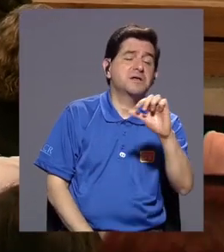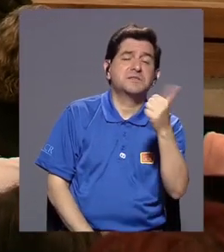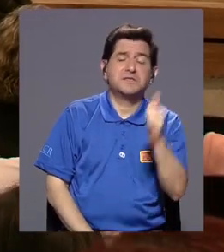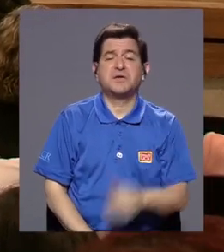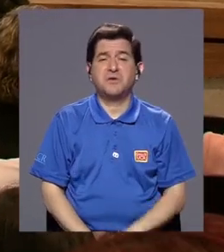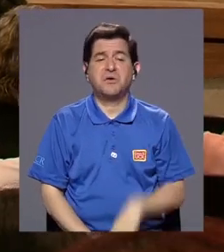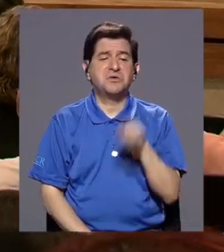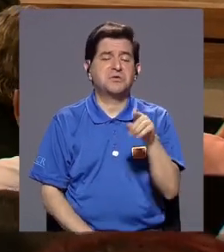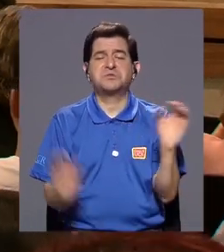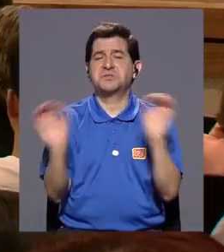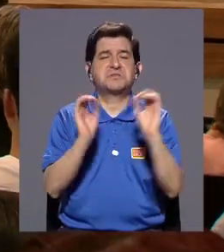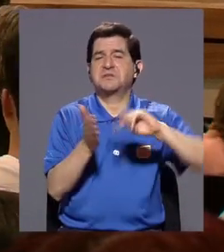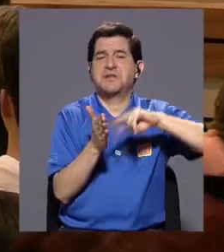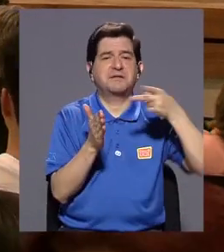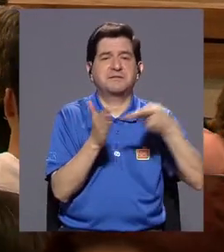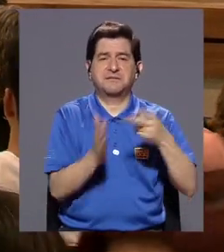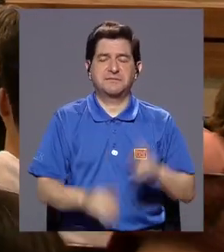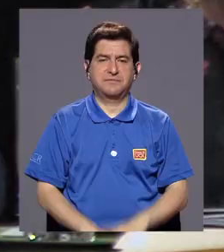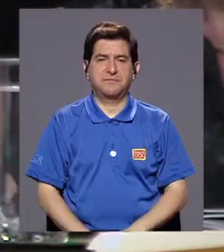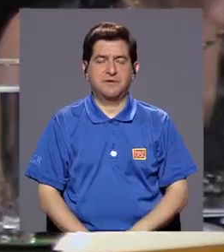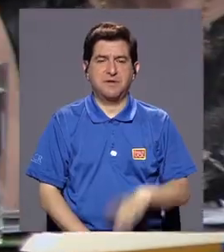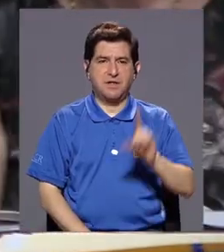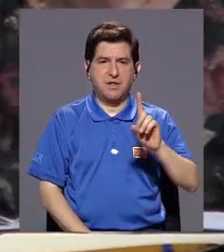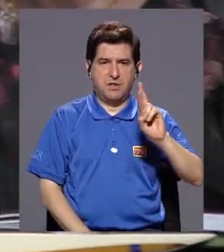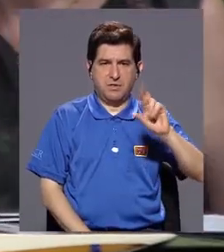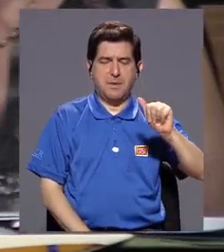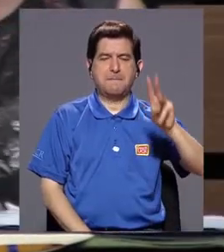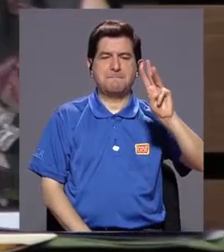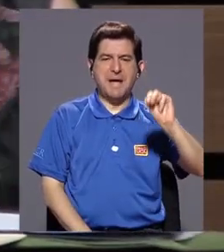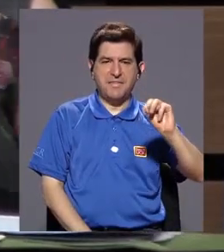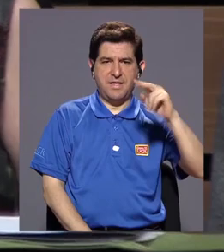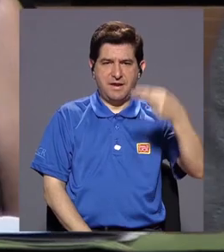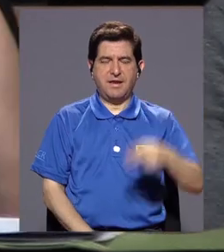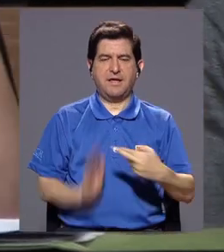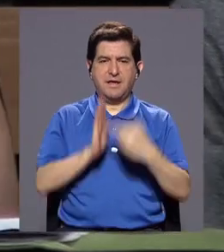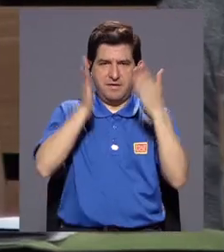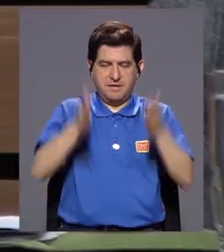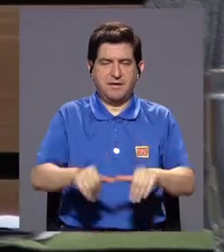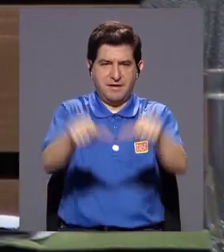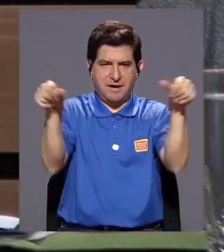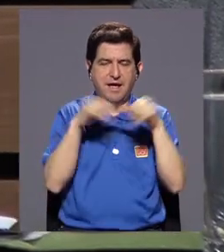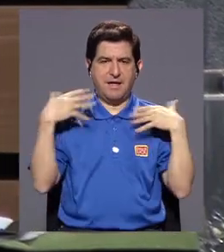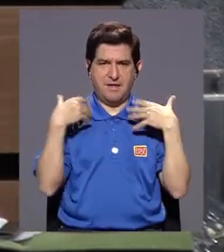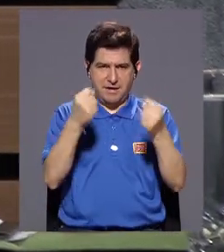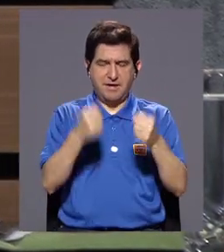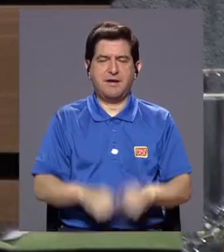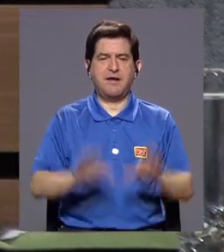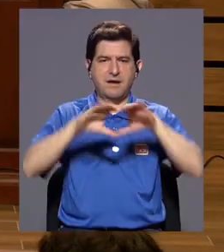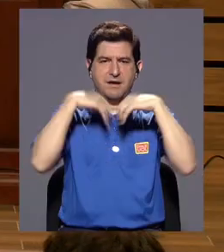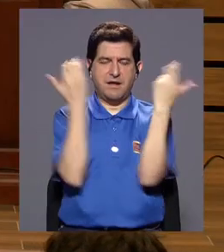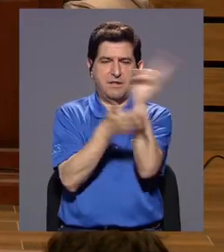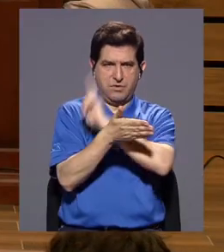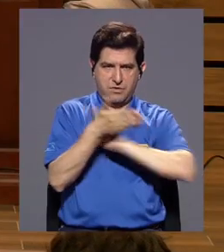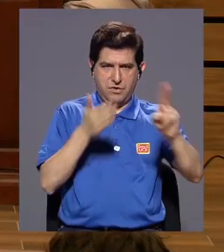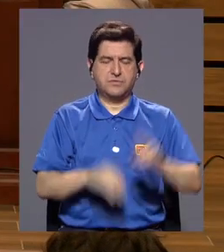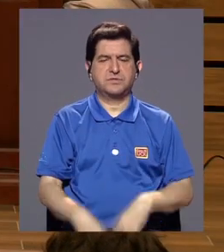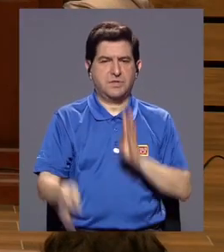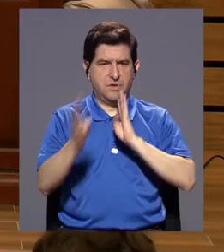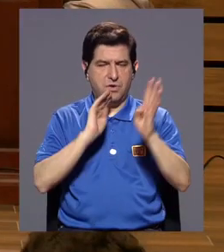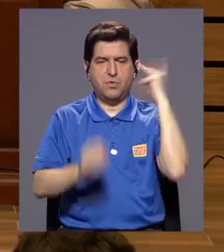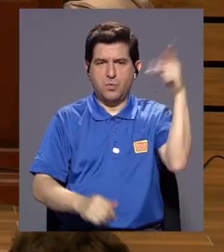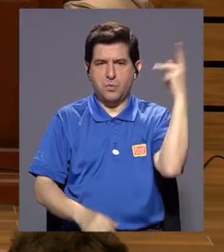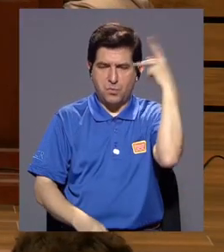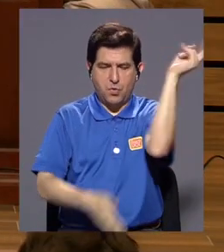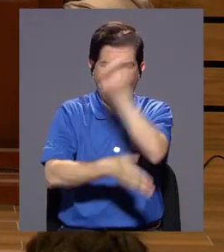La doctora Madeleine Howard, representante del área de salud en el Consejo Universitario, se refirió a las políticas universitarias relacionadas con